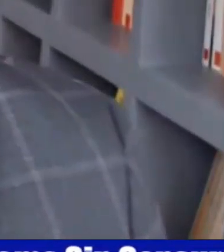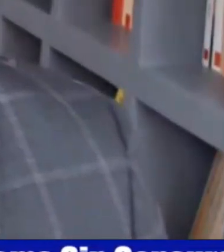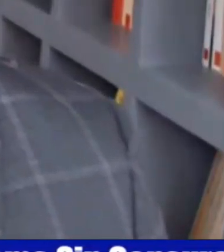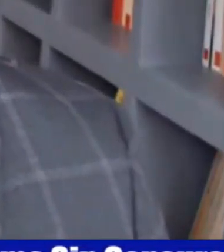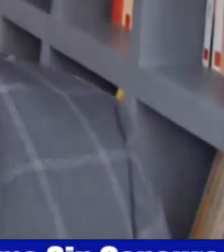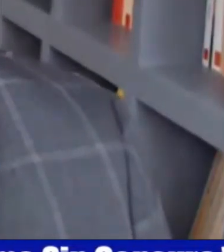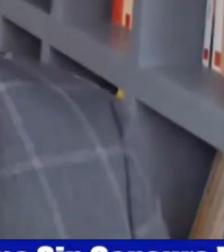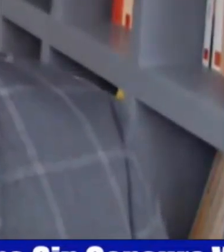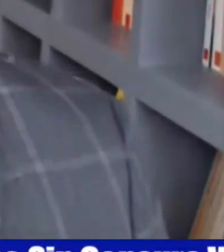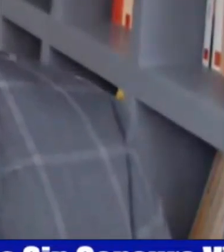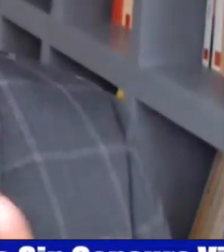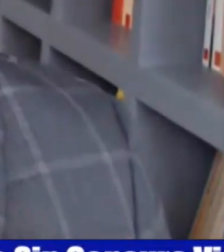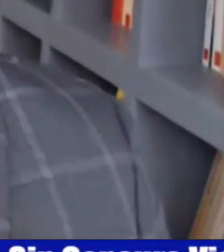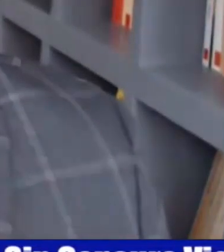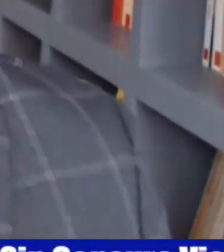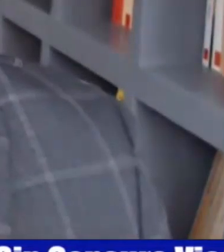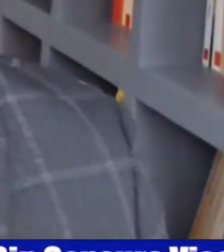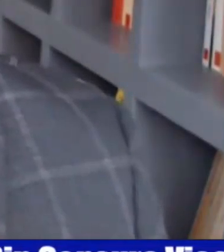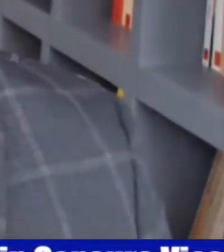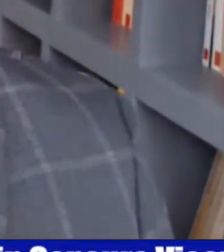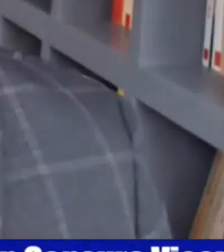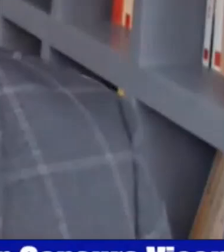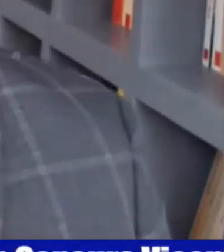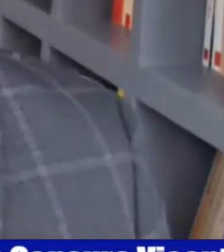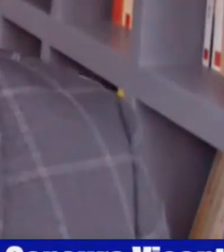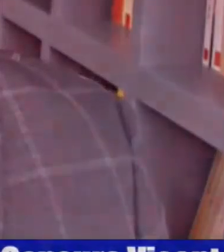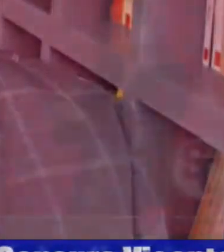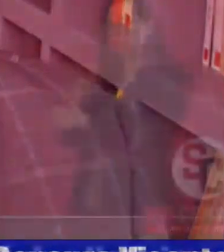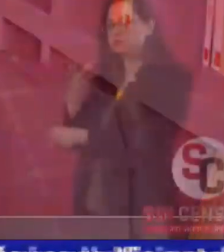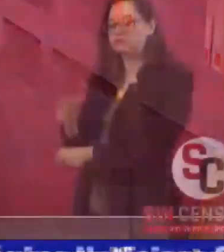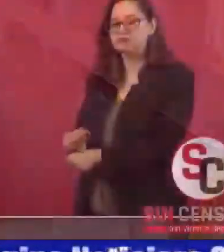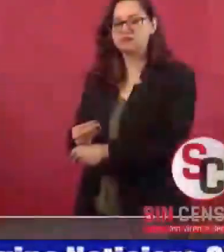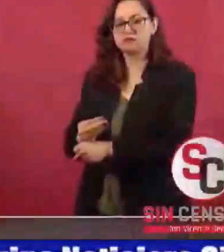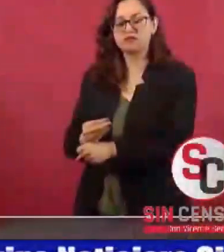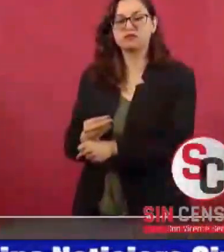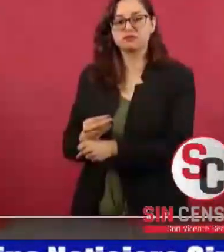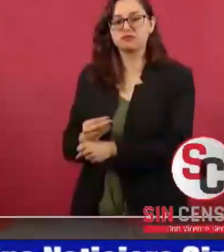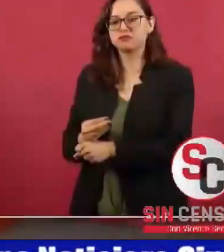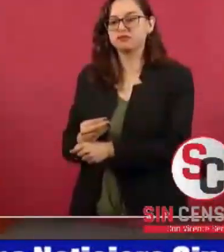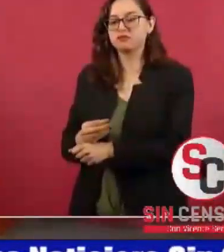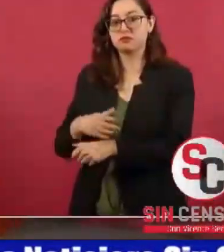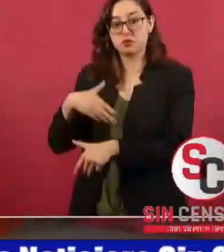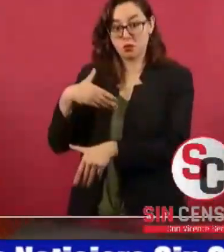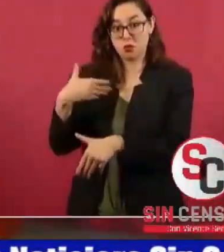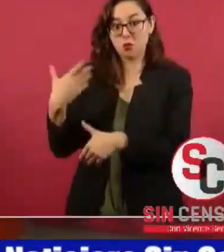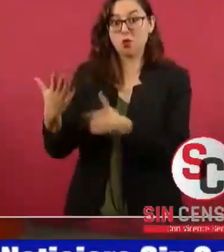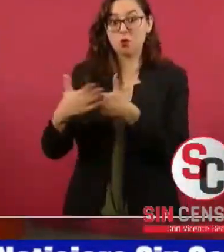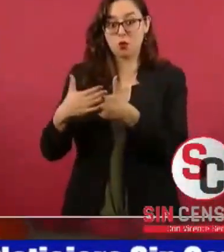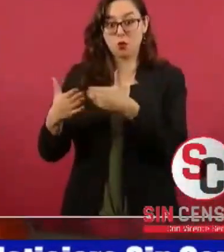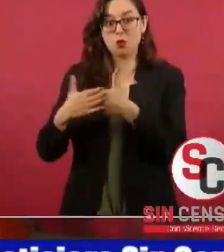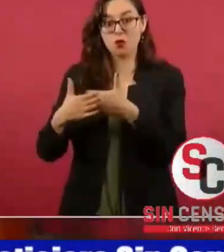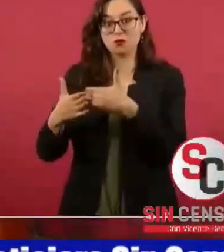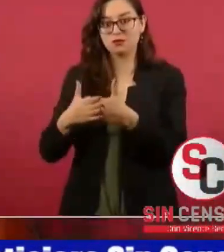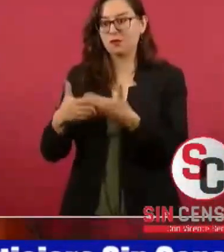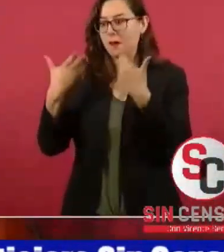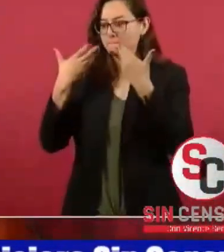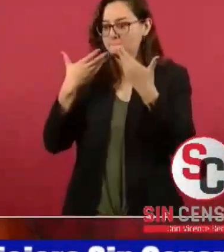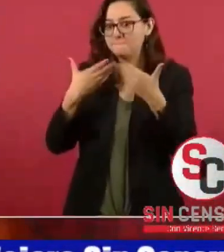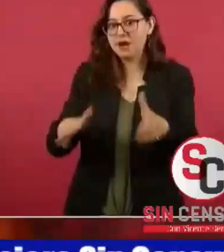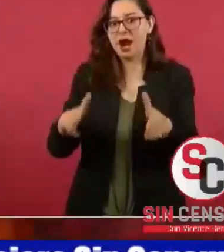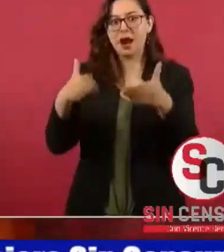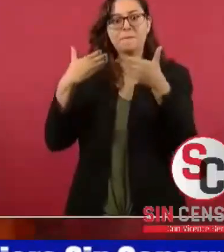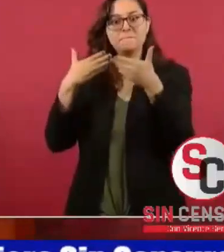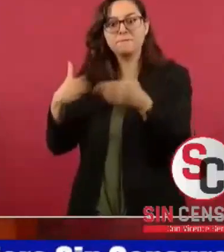quiere decir que el trabajo que se está realizando acá en La Familia Sin Censura, pues está siendo